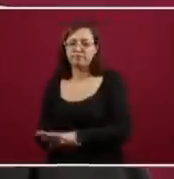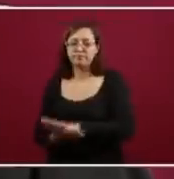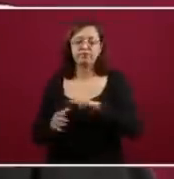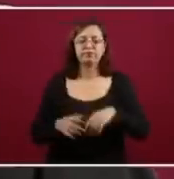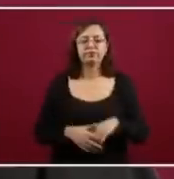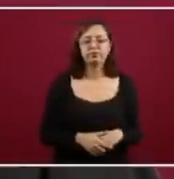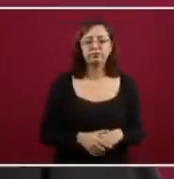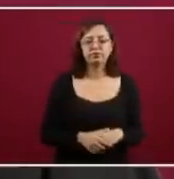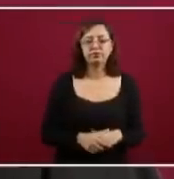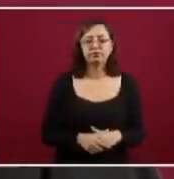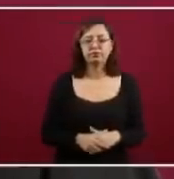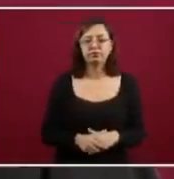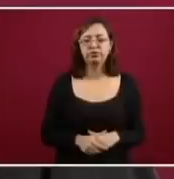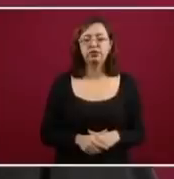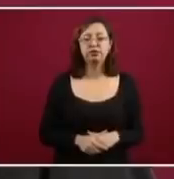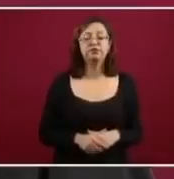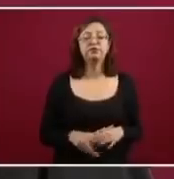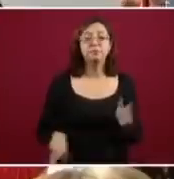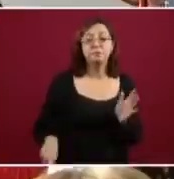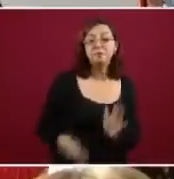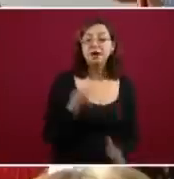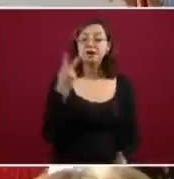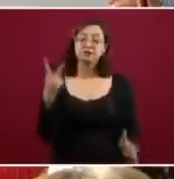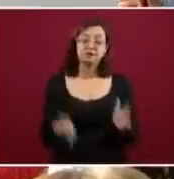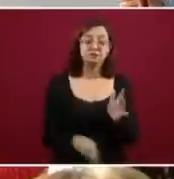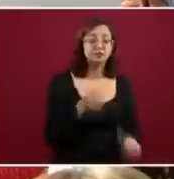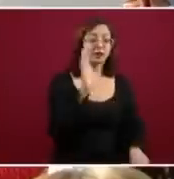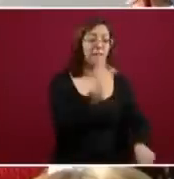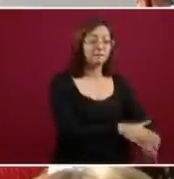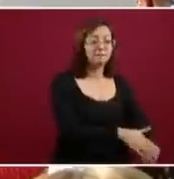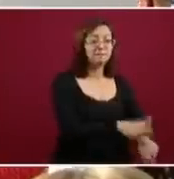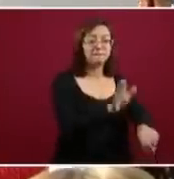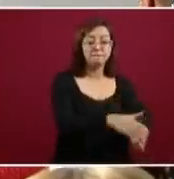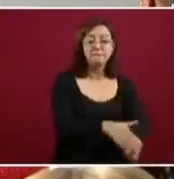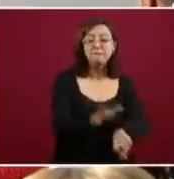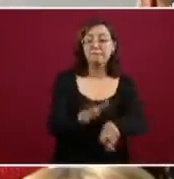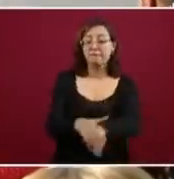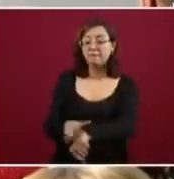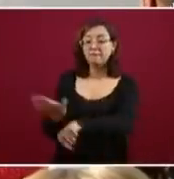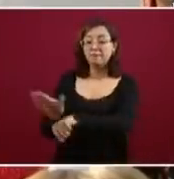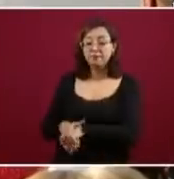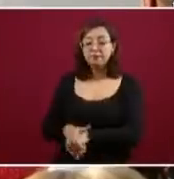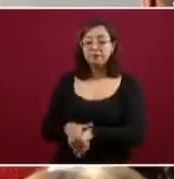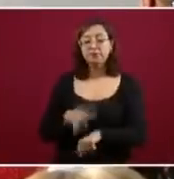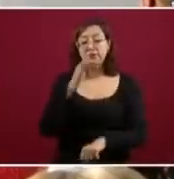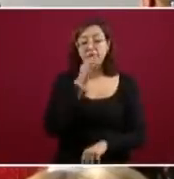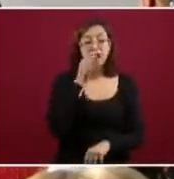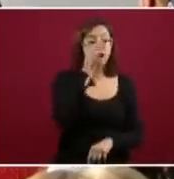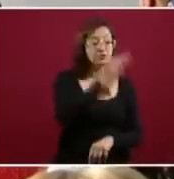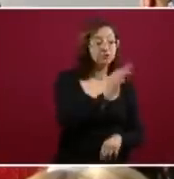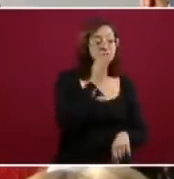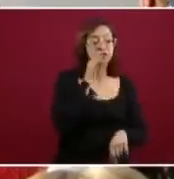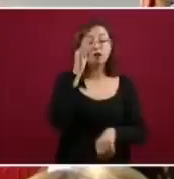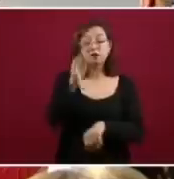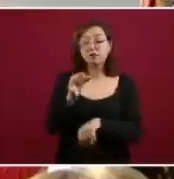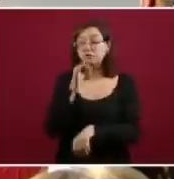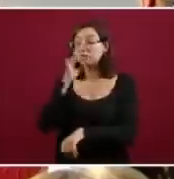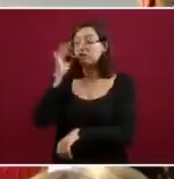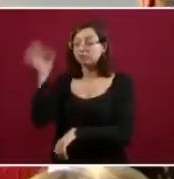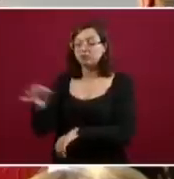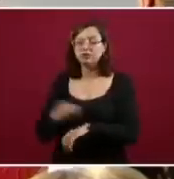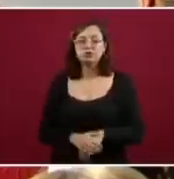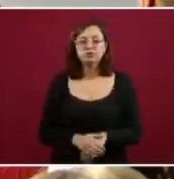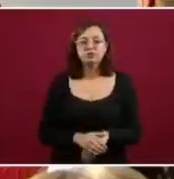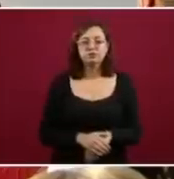cada vez les estamos este avisando estamos